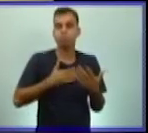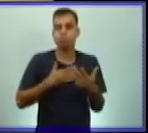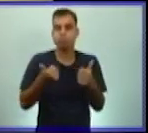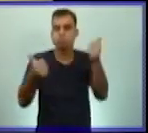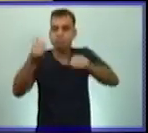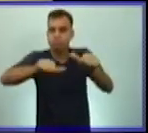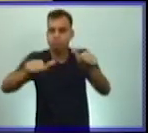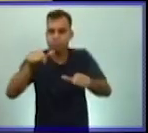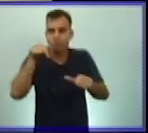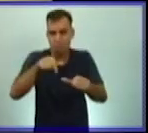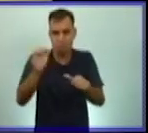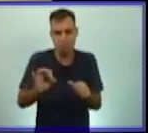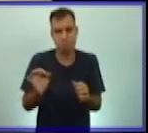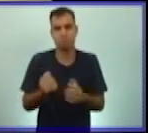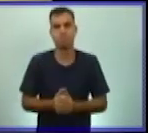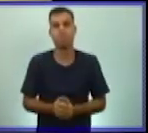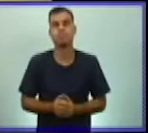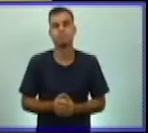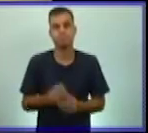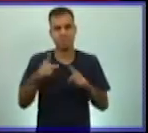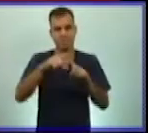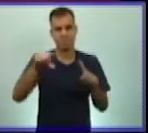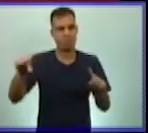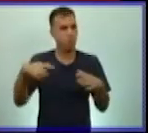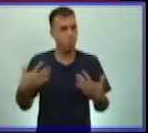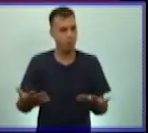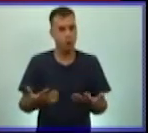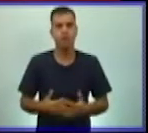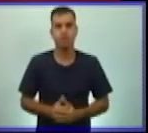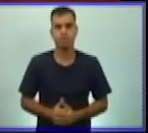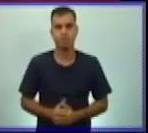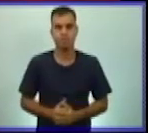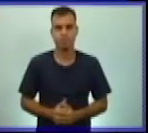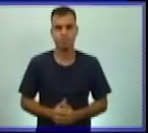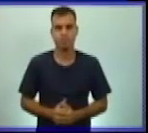Por tanto, vamos a ver el tema de nuestro encuentro.